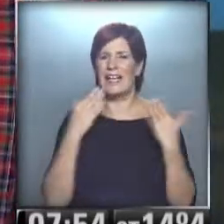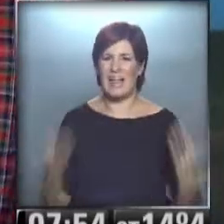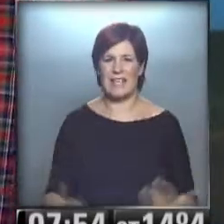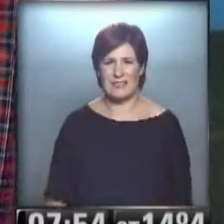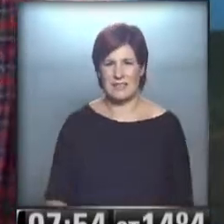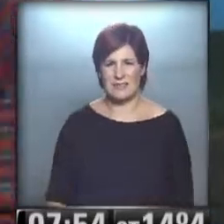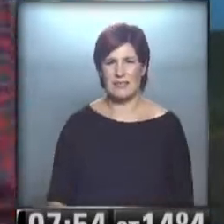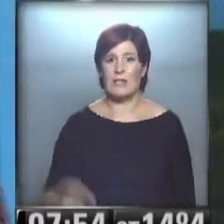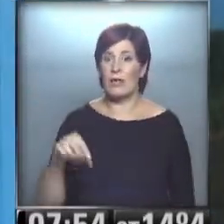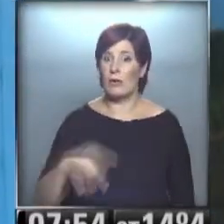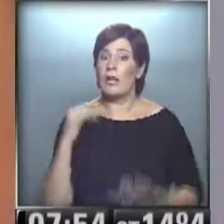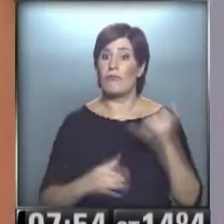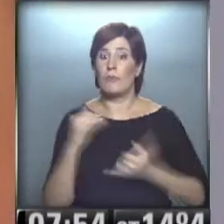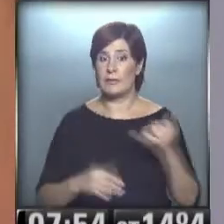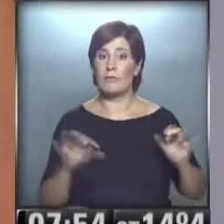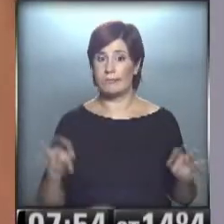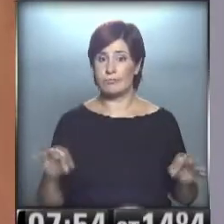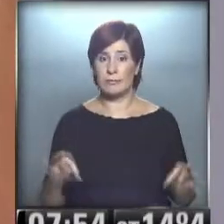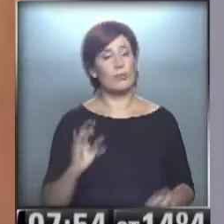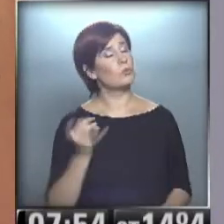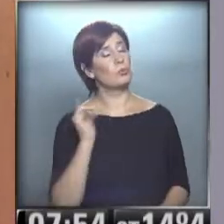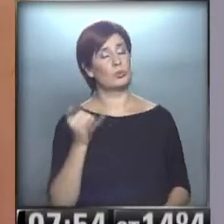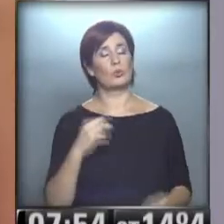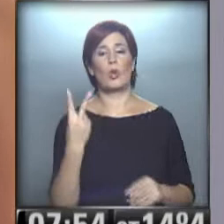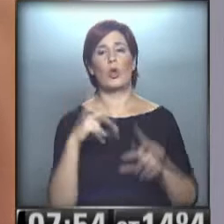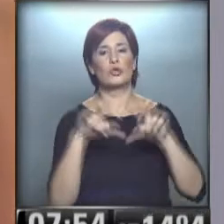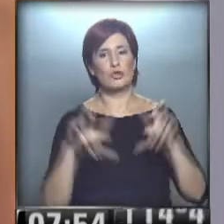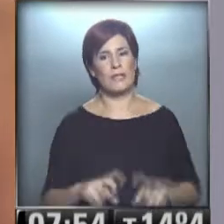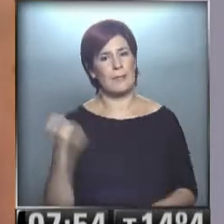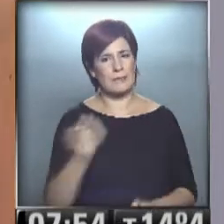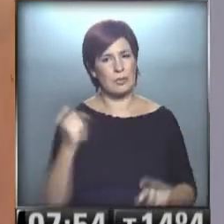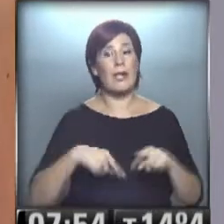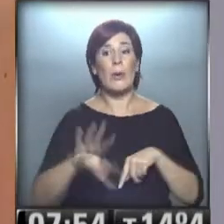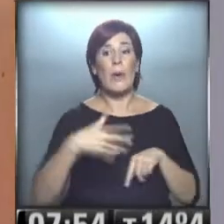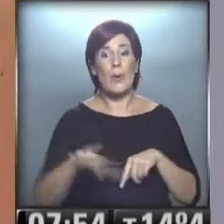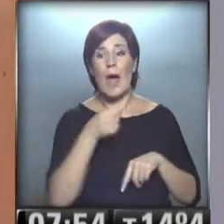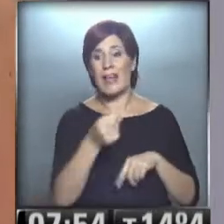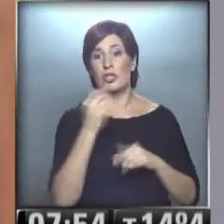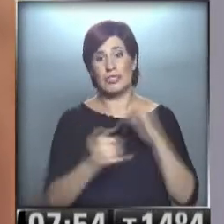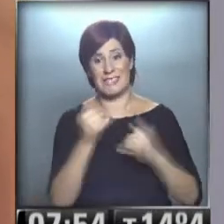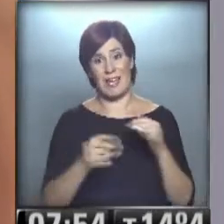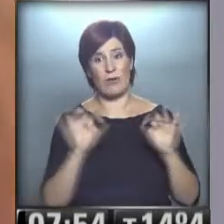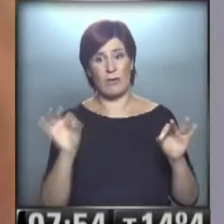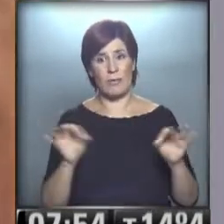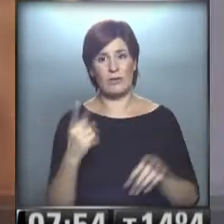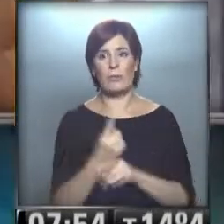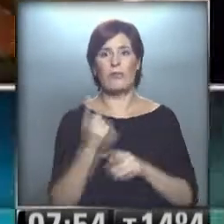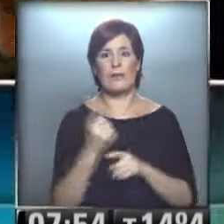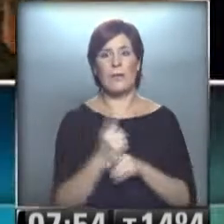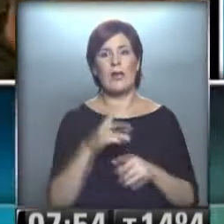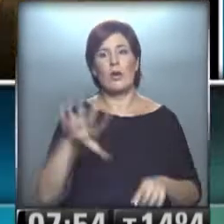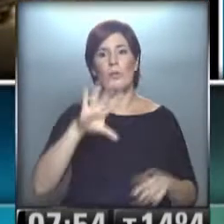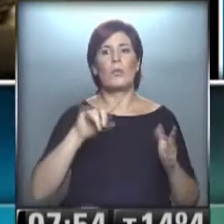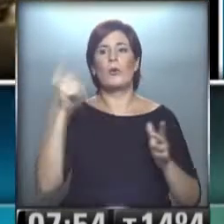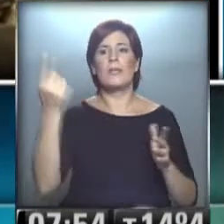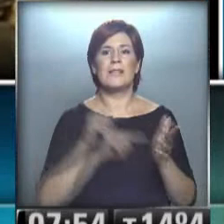vos. Y ahora, toda la información, Pato. Sí, gracias, Lucas. Dos de los temas que tendremos en Minutos en Visión 7. El primero tiene que ver con el paro en la provincia de Buenos